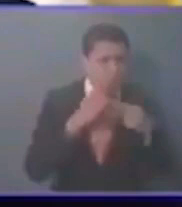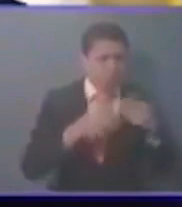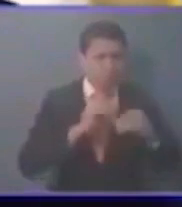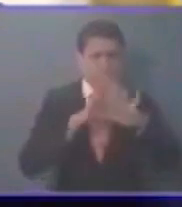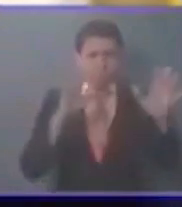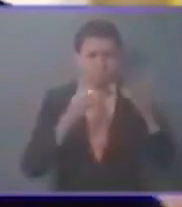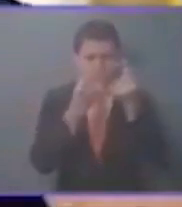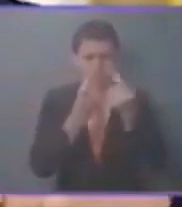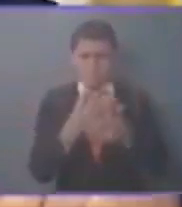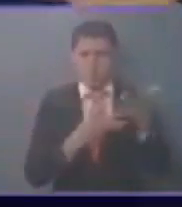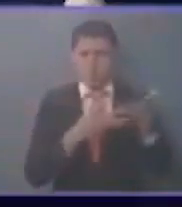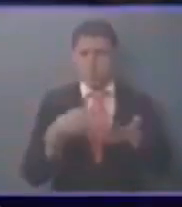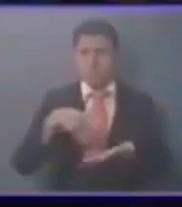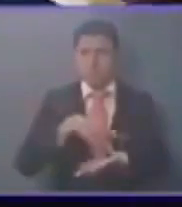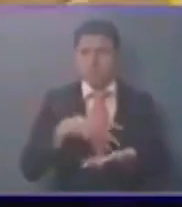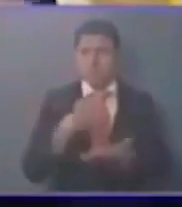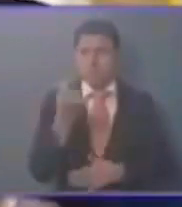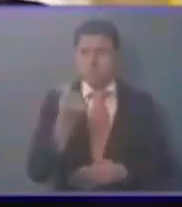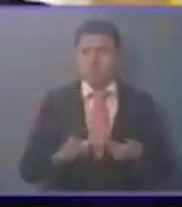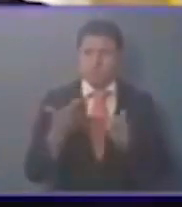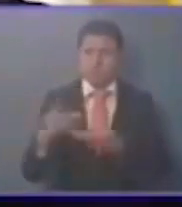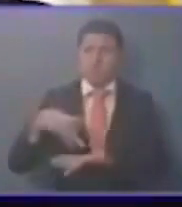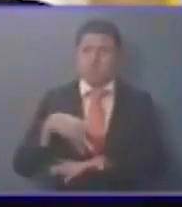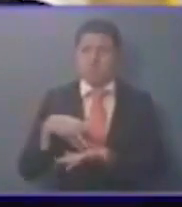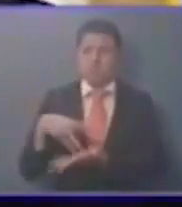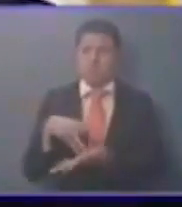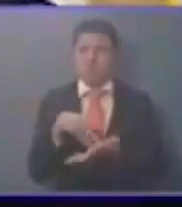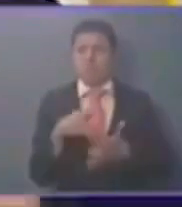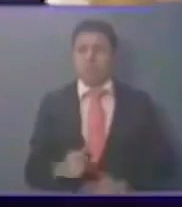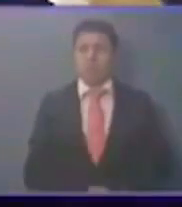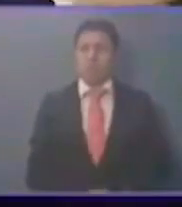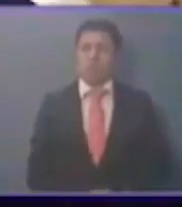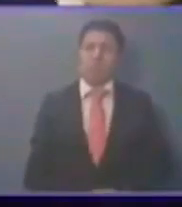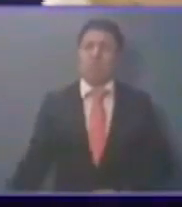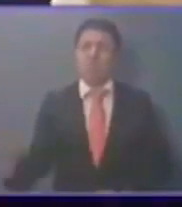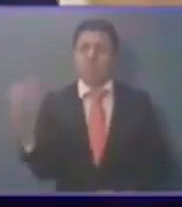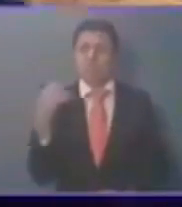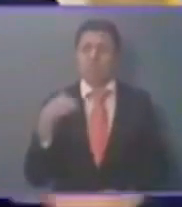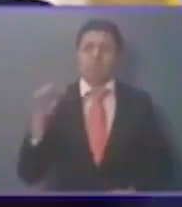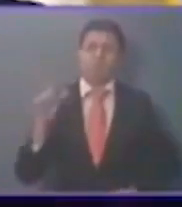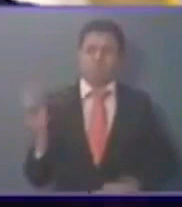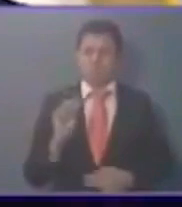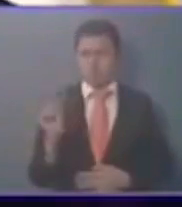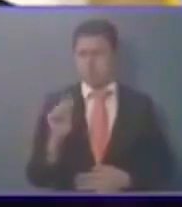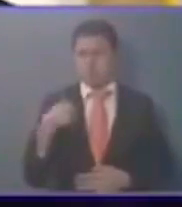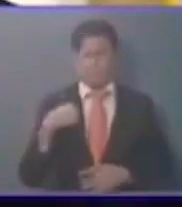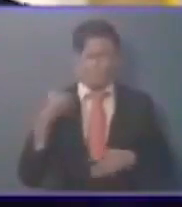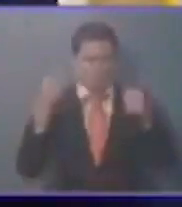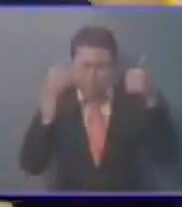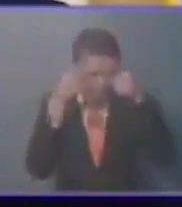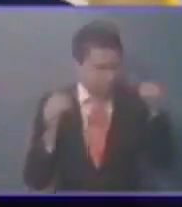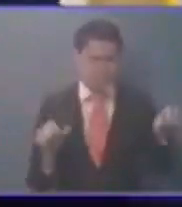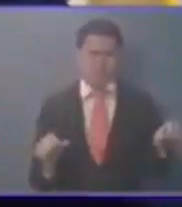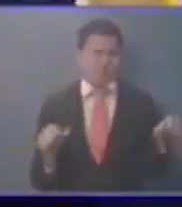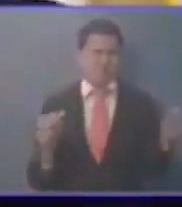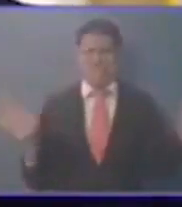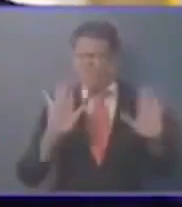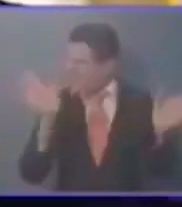los recursos del pueblo. Para el pueblo. Yo no lo voy a permitir. A